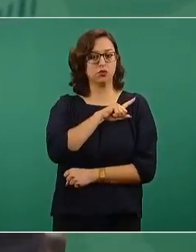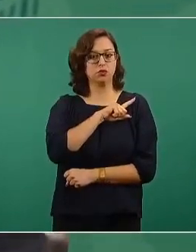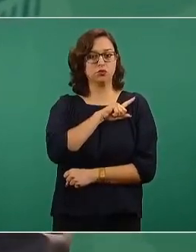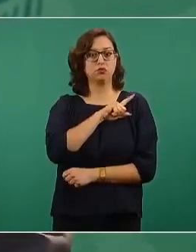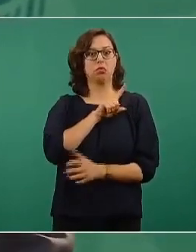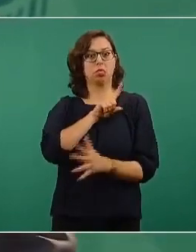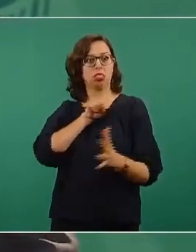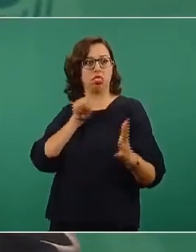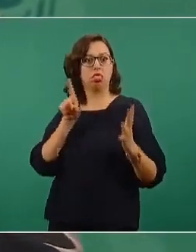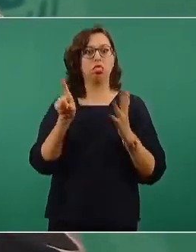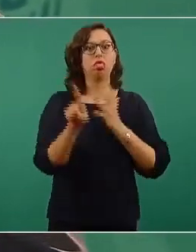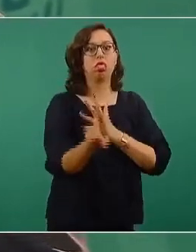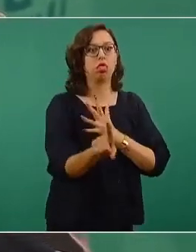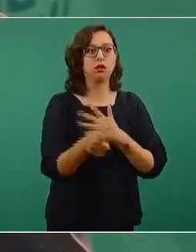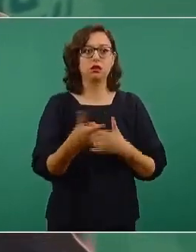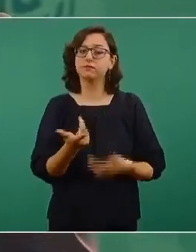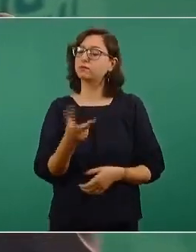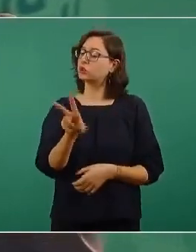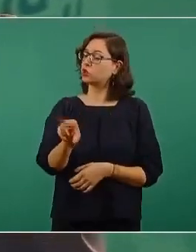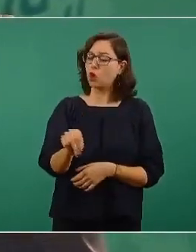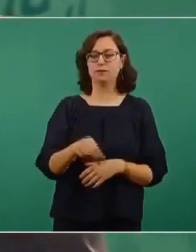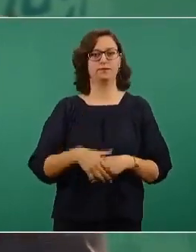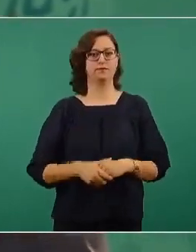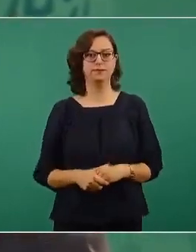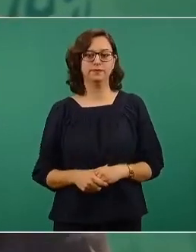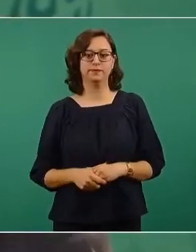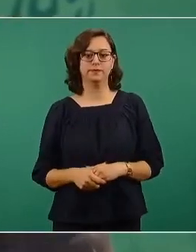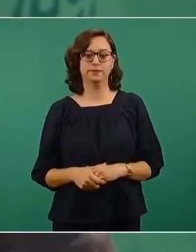que pudo haberse vacunado.